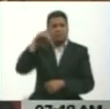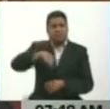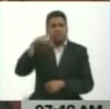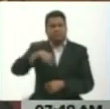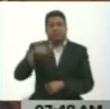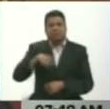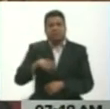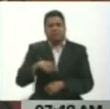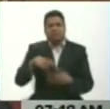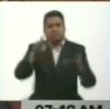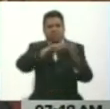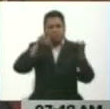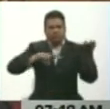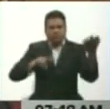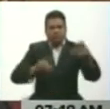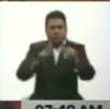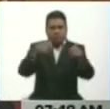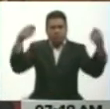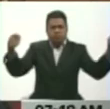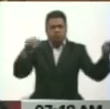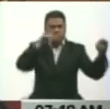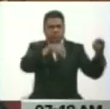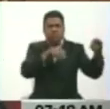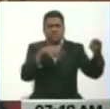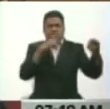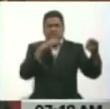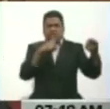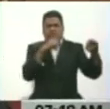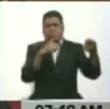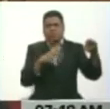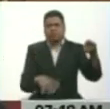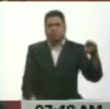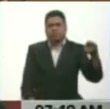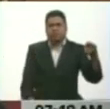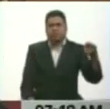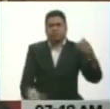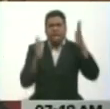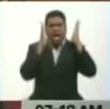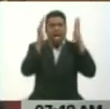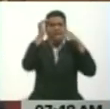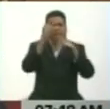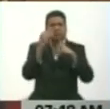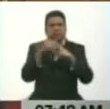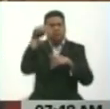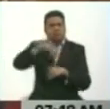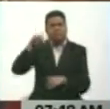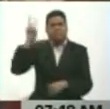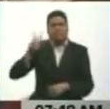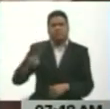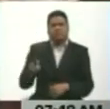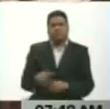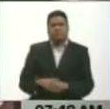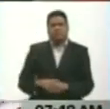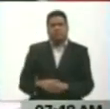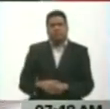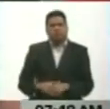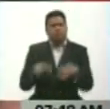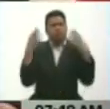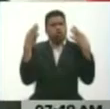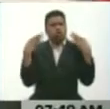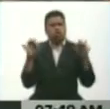más notas, más información, más atención que Venezuela. ¿Es eso normal?